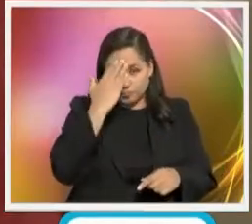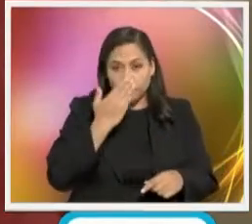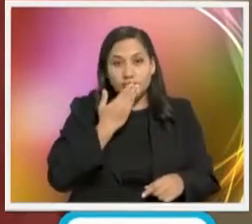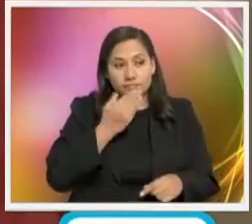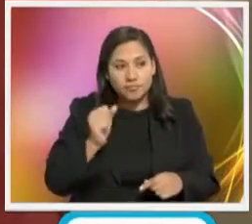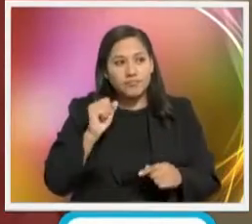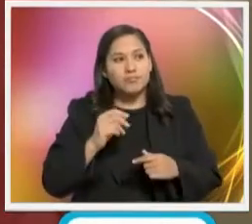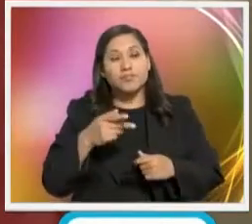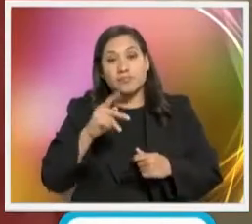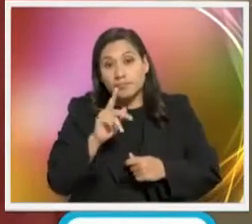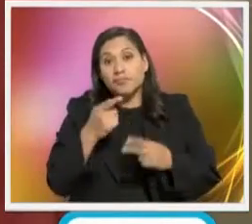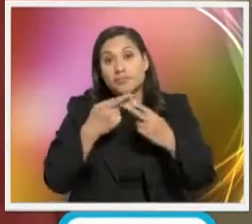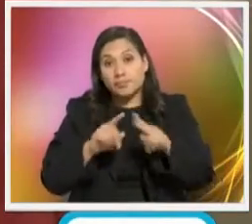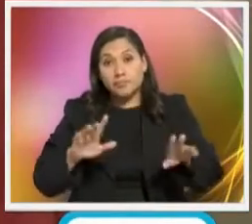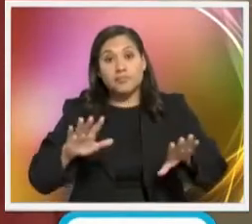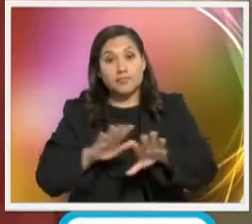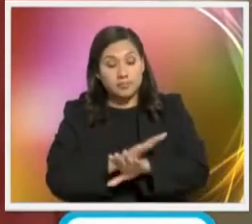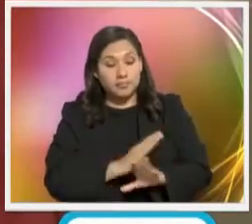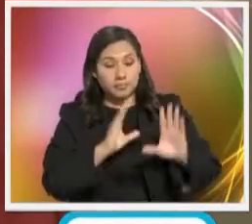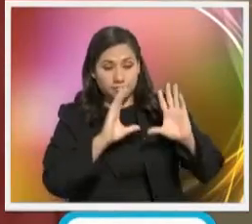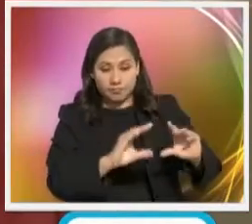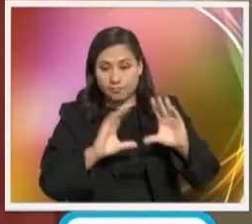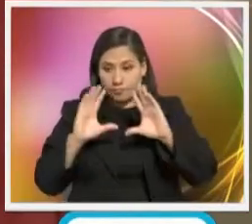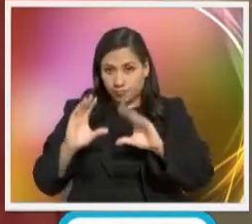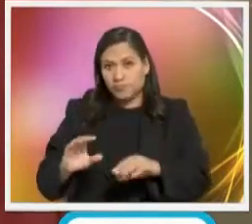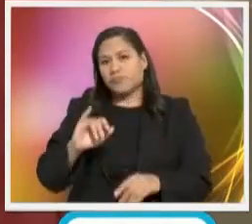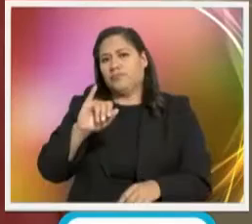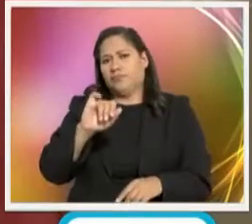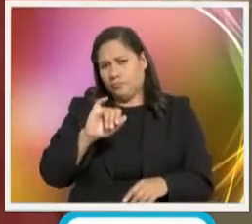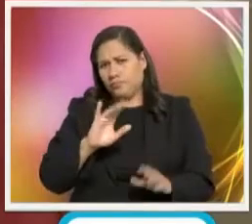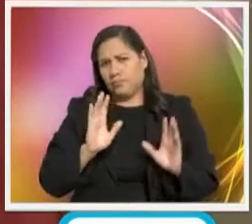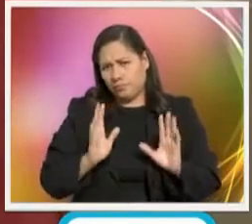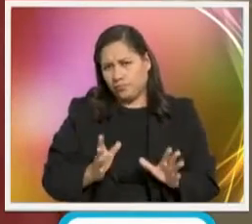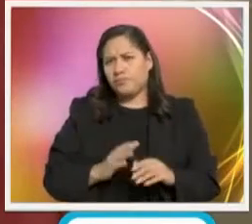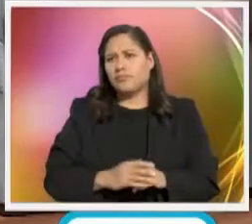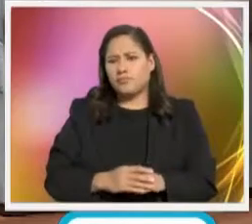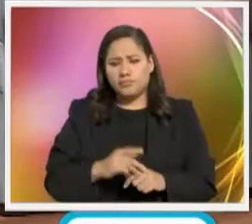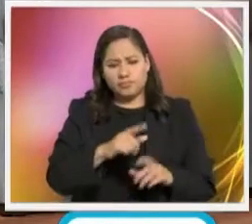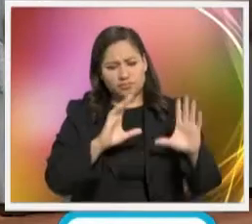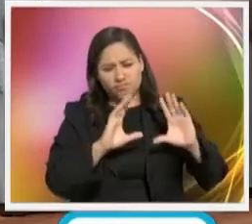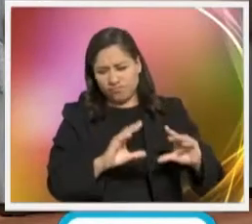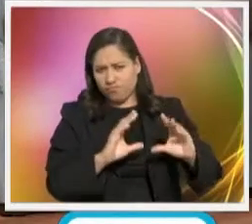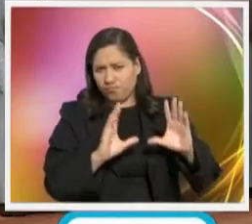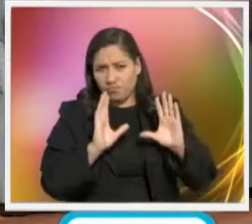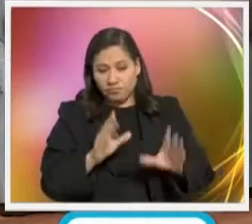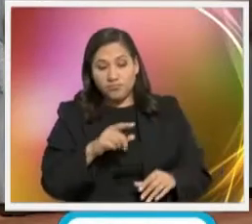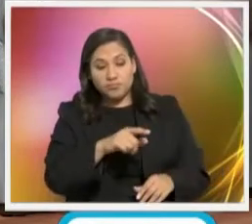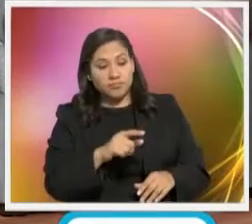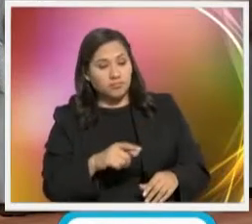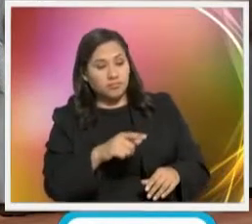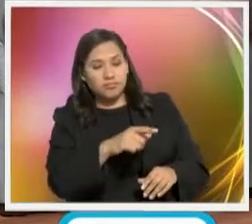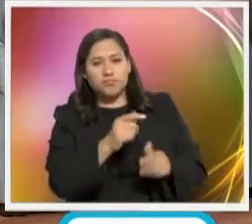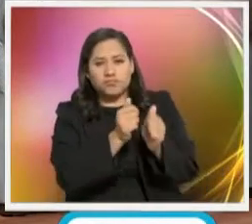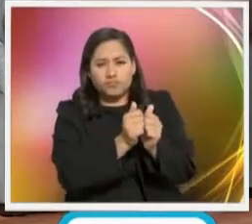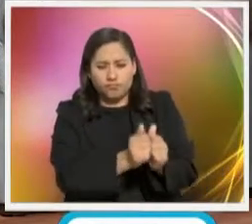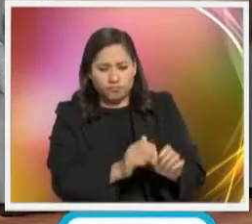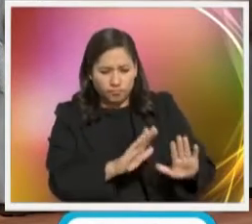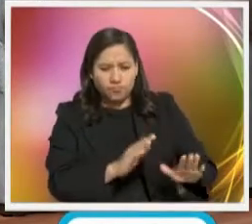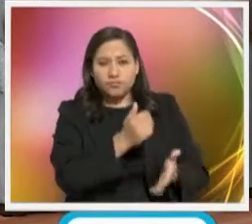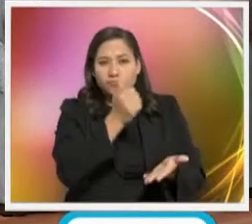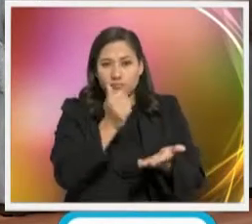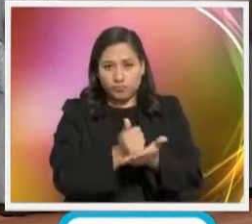ya aquí comenzó el cambio de la instrucción en ese sentido. Sí, ya tenían una instrucción. Bueno, en el momento en que ya eres como más sedentario, ya tienes una